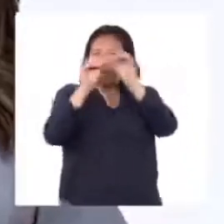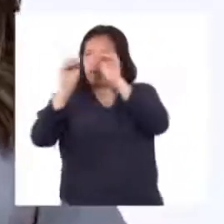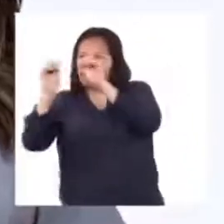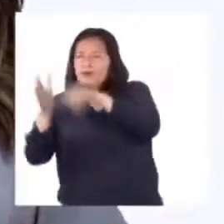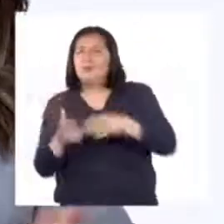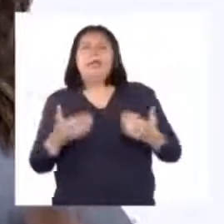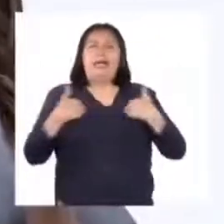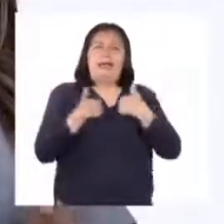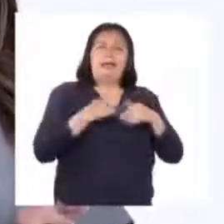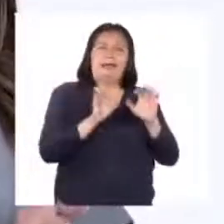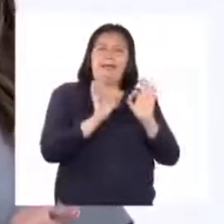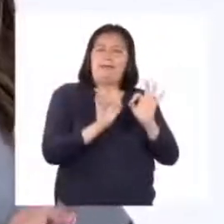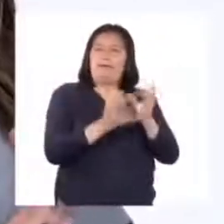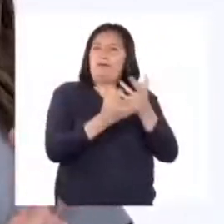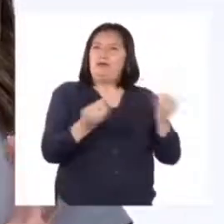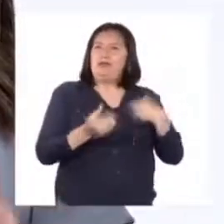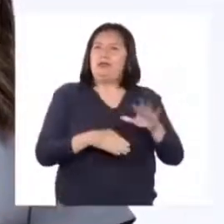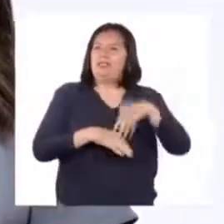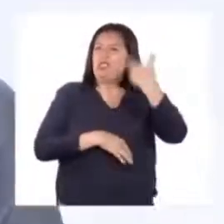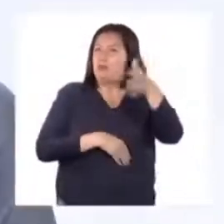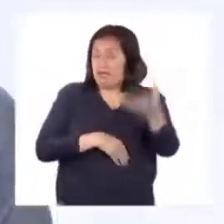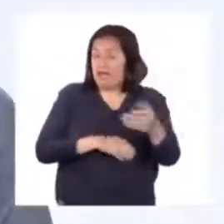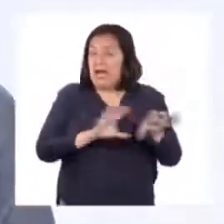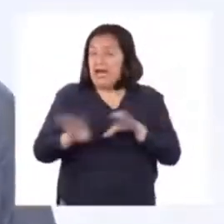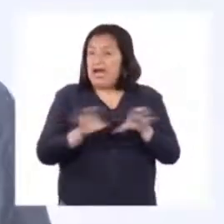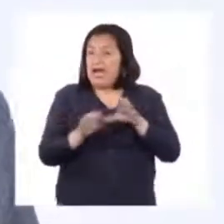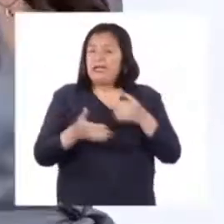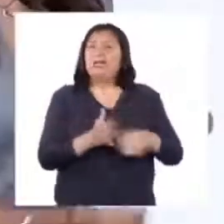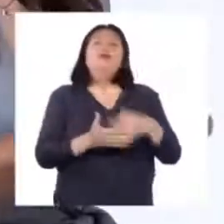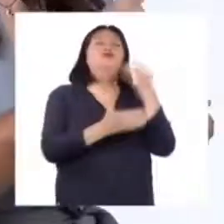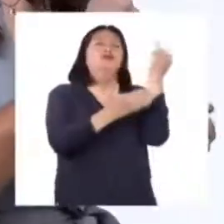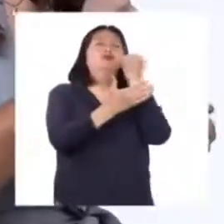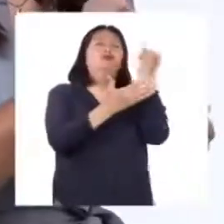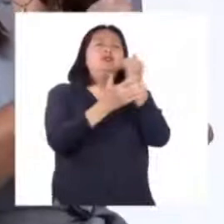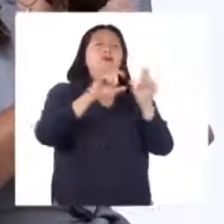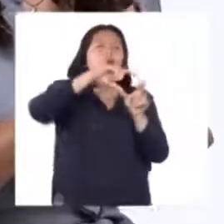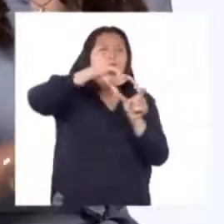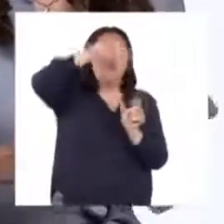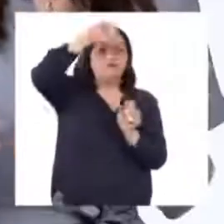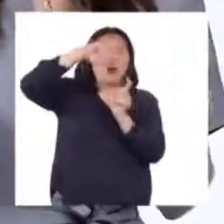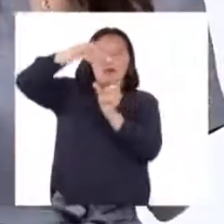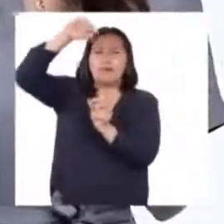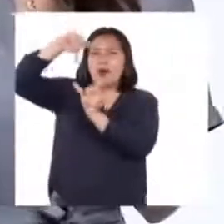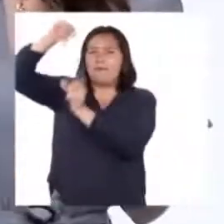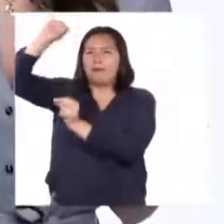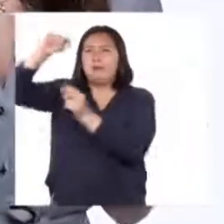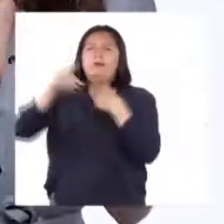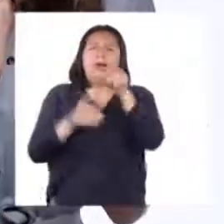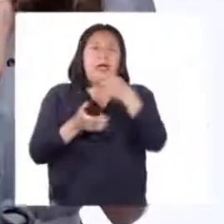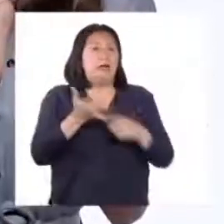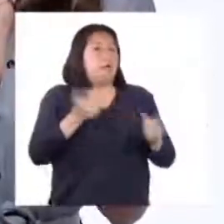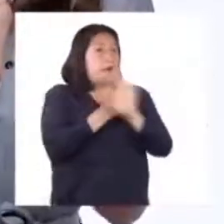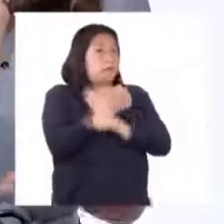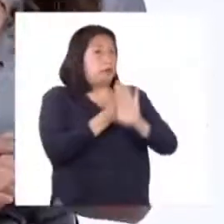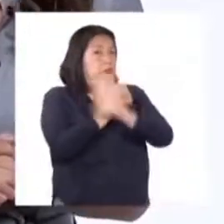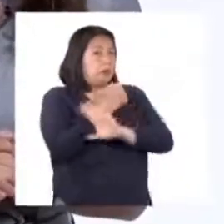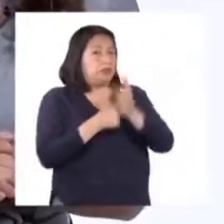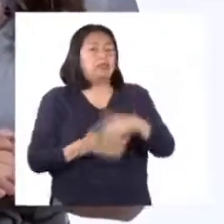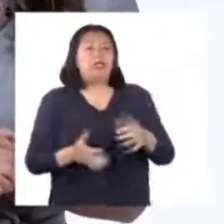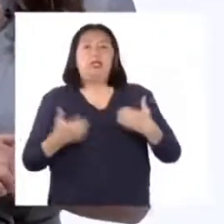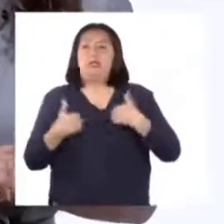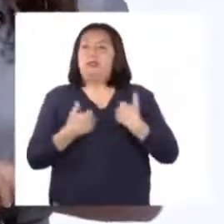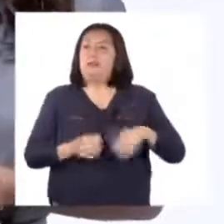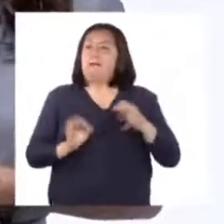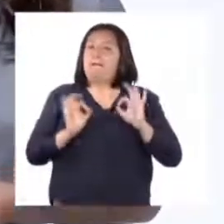la representarán en un gráfico de barras. Ellos van a ponerse en acción para cuidar y proteger a los animales en peligro del